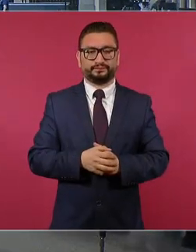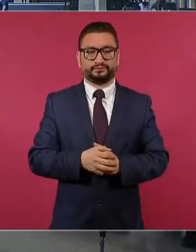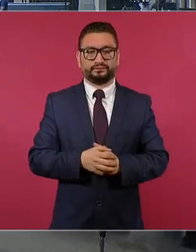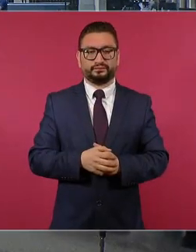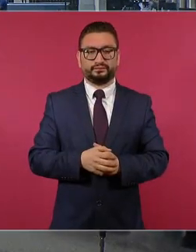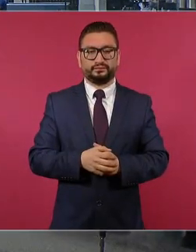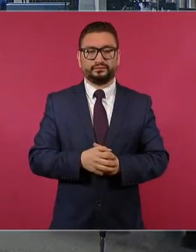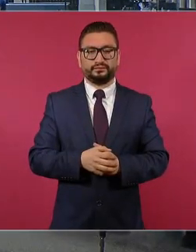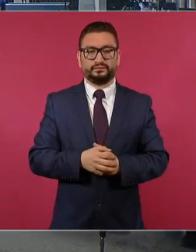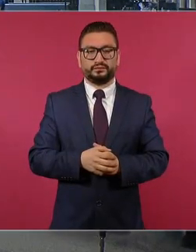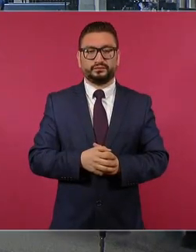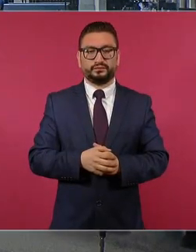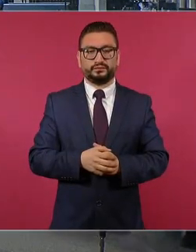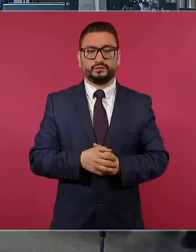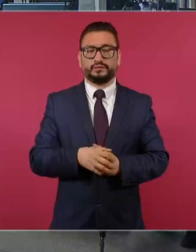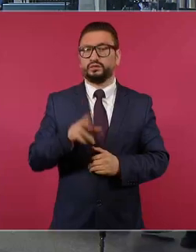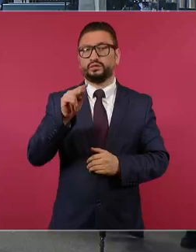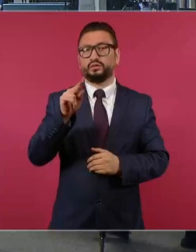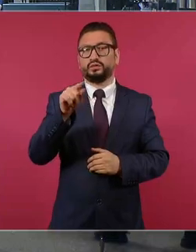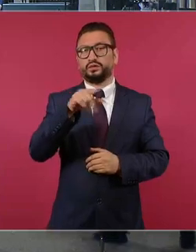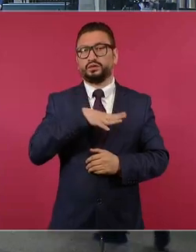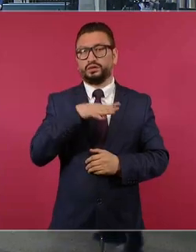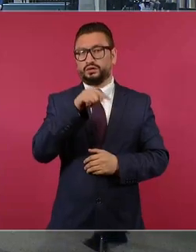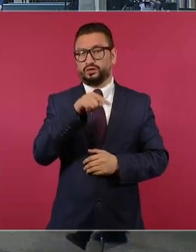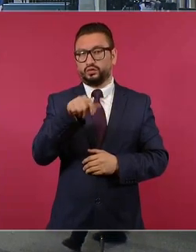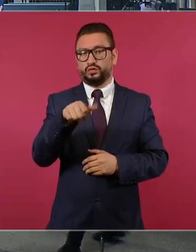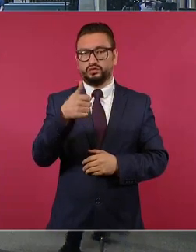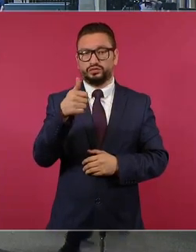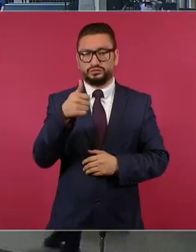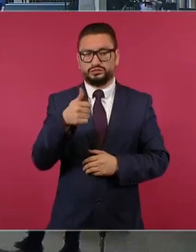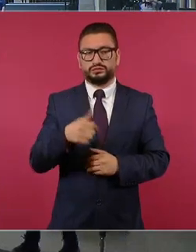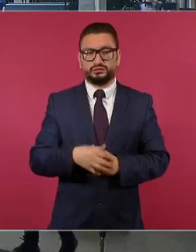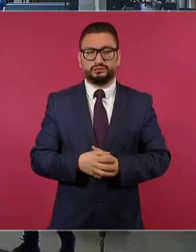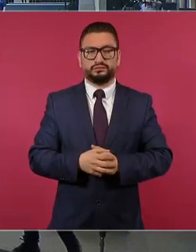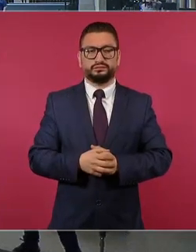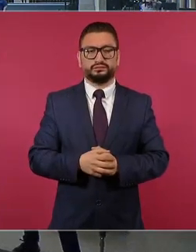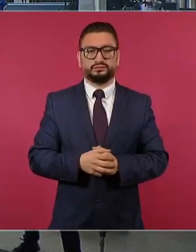no. No, tiene 11. ¿No? ¿Son 11?